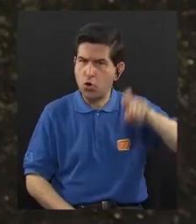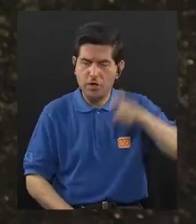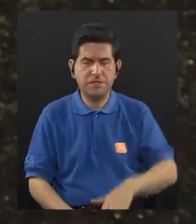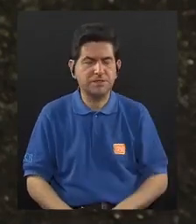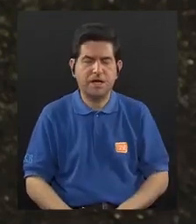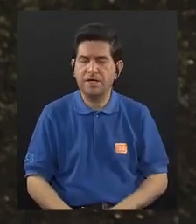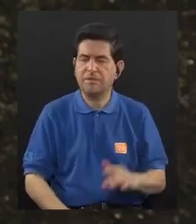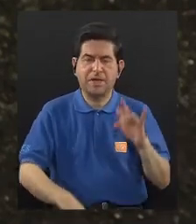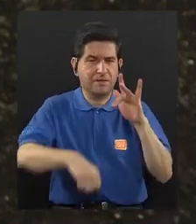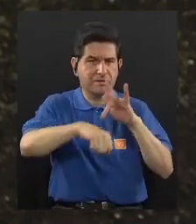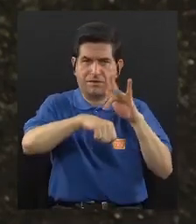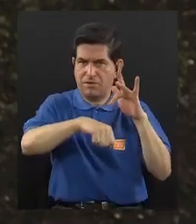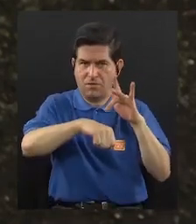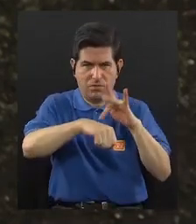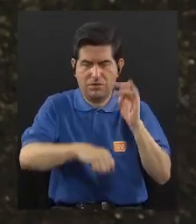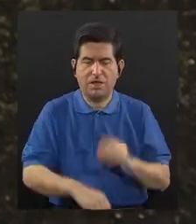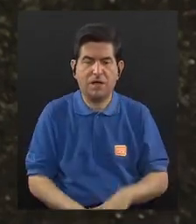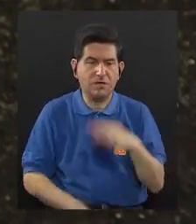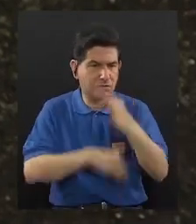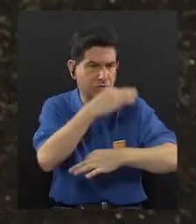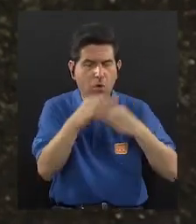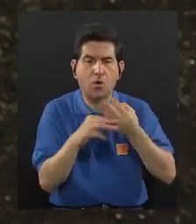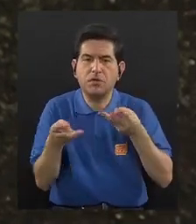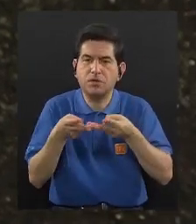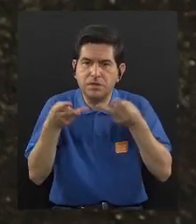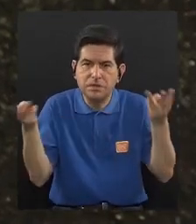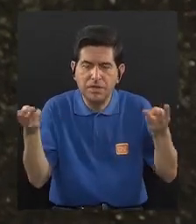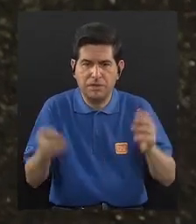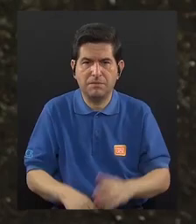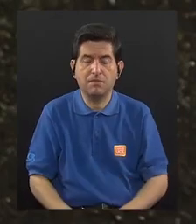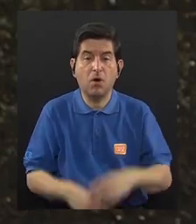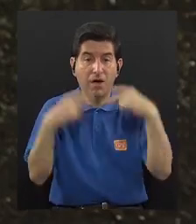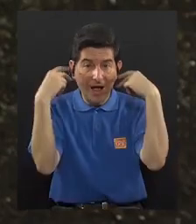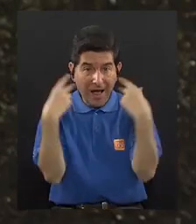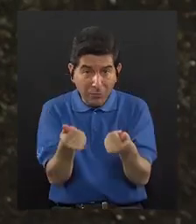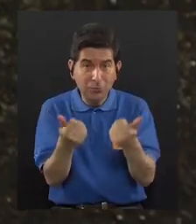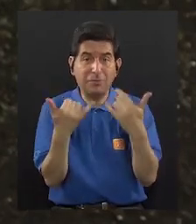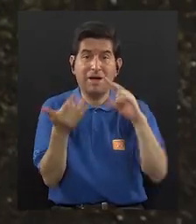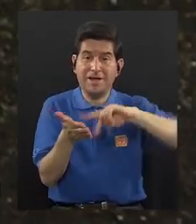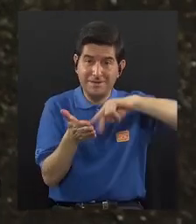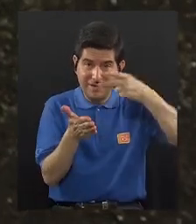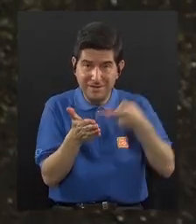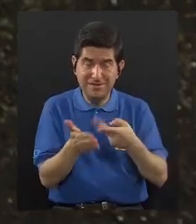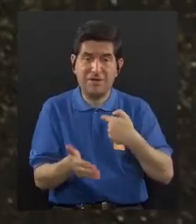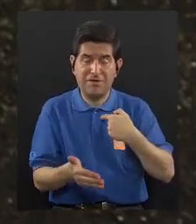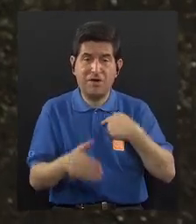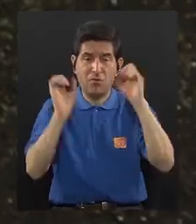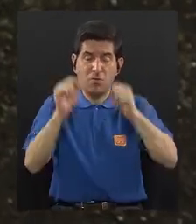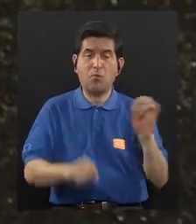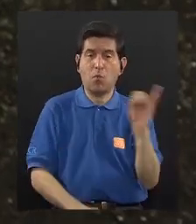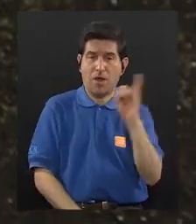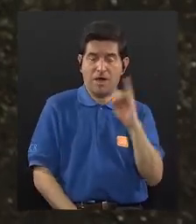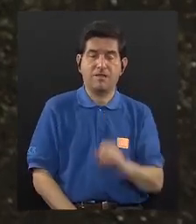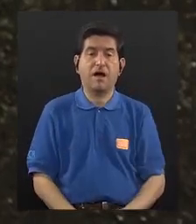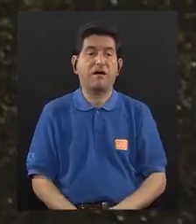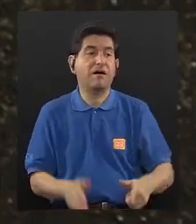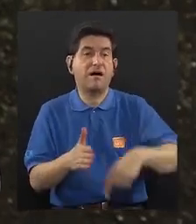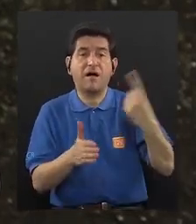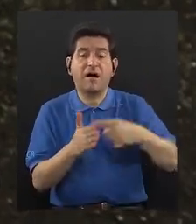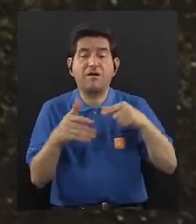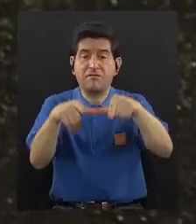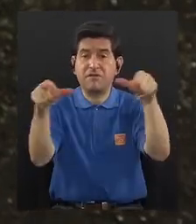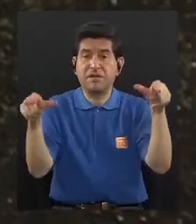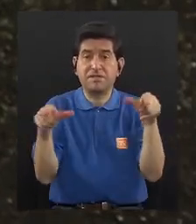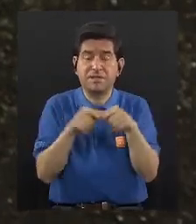necesariamente estar en contacto con este tipo de material automáticamente lo hace una susceptible a infecciones a veces